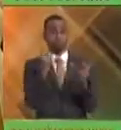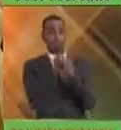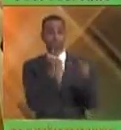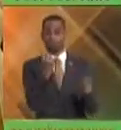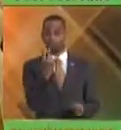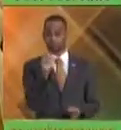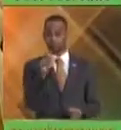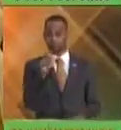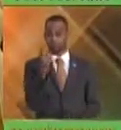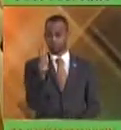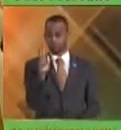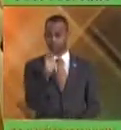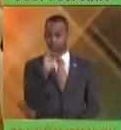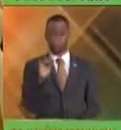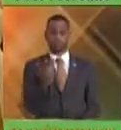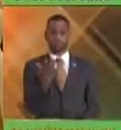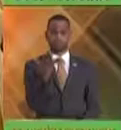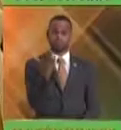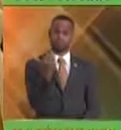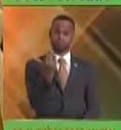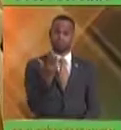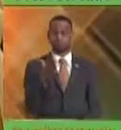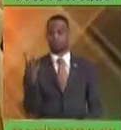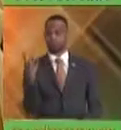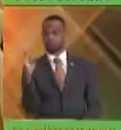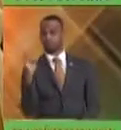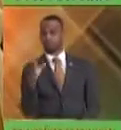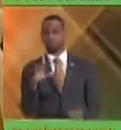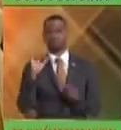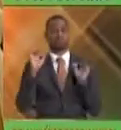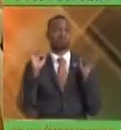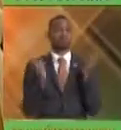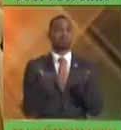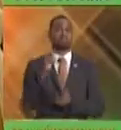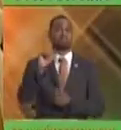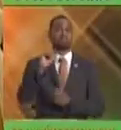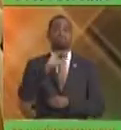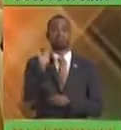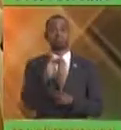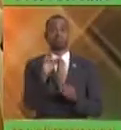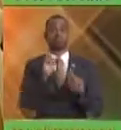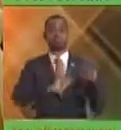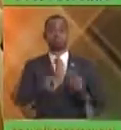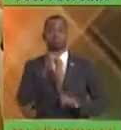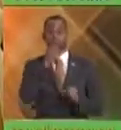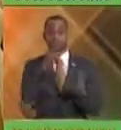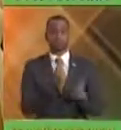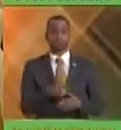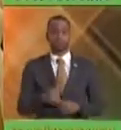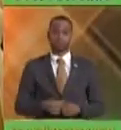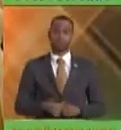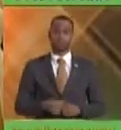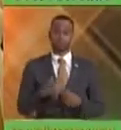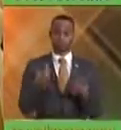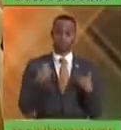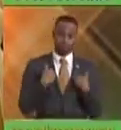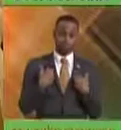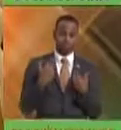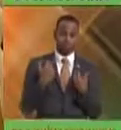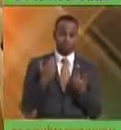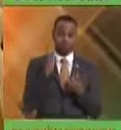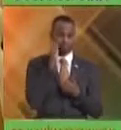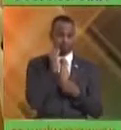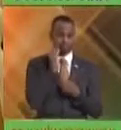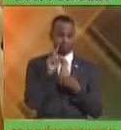12 puntos 3 % es un 15 es un 18 podría ser un 20 por ciento de la población dominicana que vive una experiencia de discapacidad de